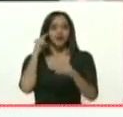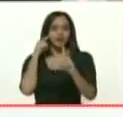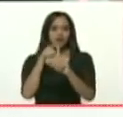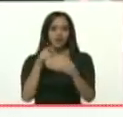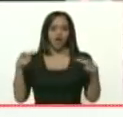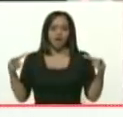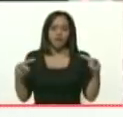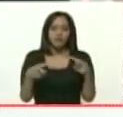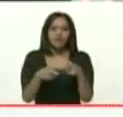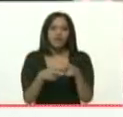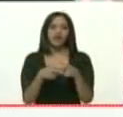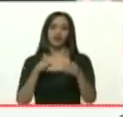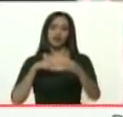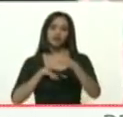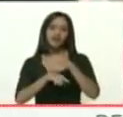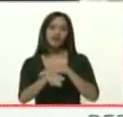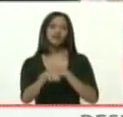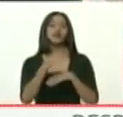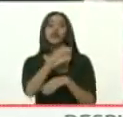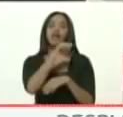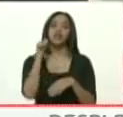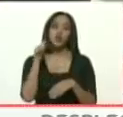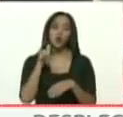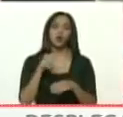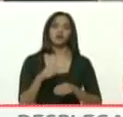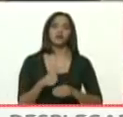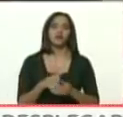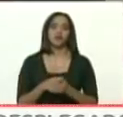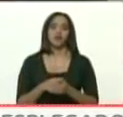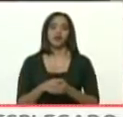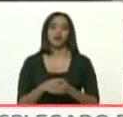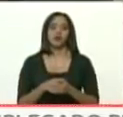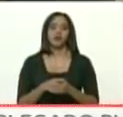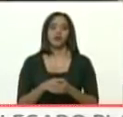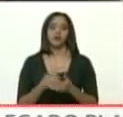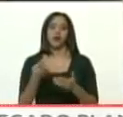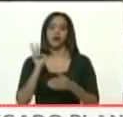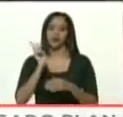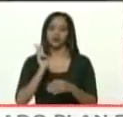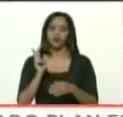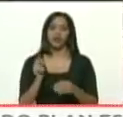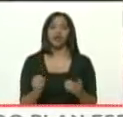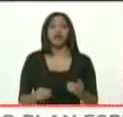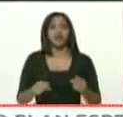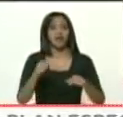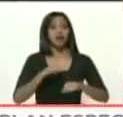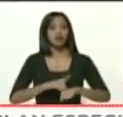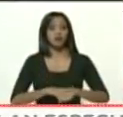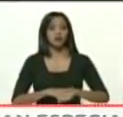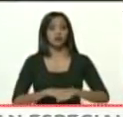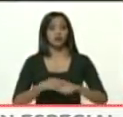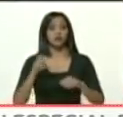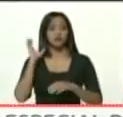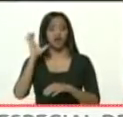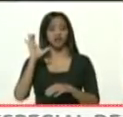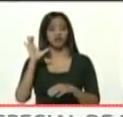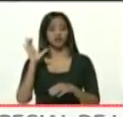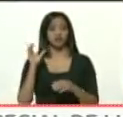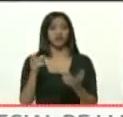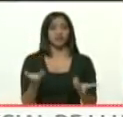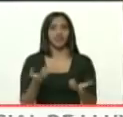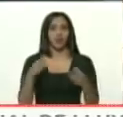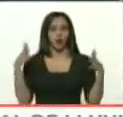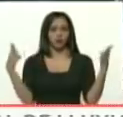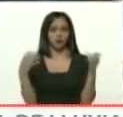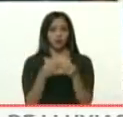minimizar el tránsito de las drogas ilícitas procedentes de Colombia. Muy bien. Al lado de un país que concentra